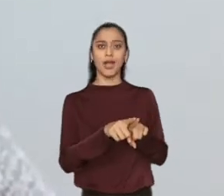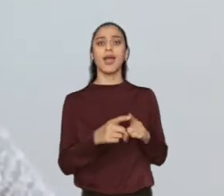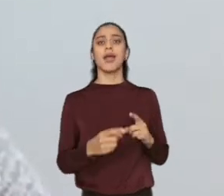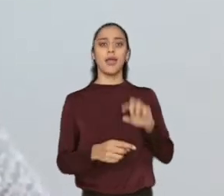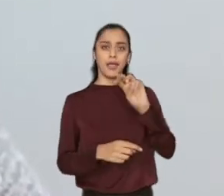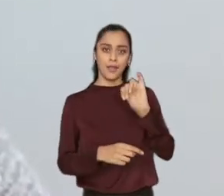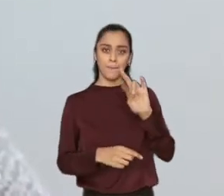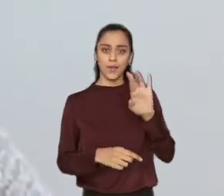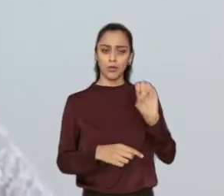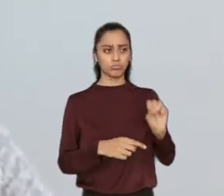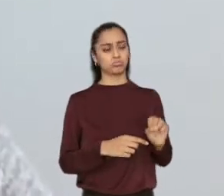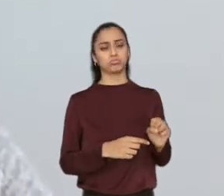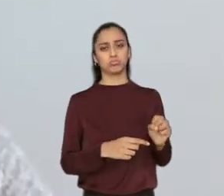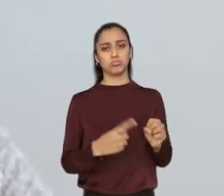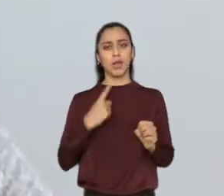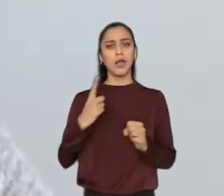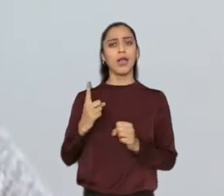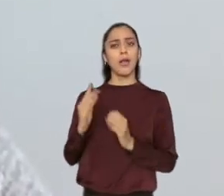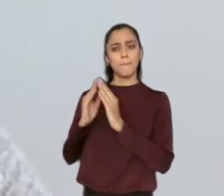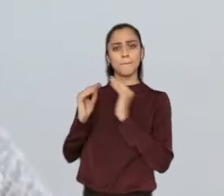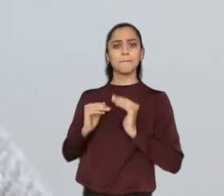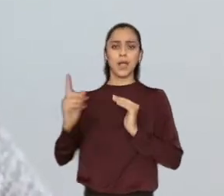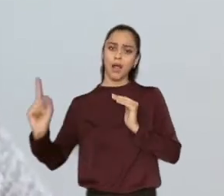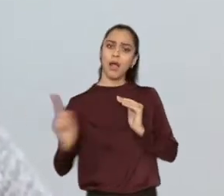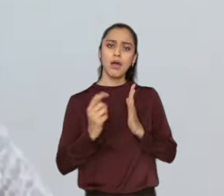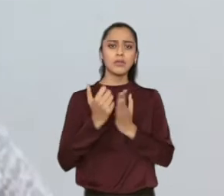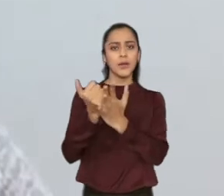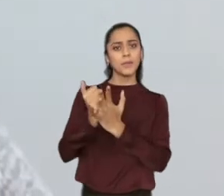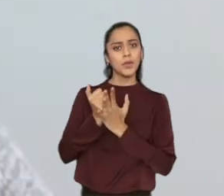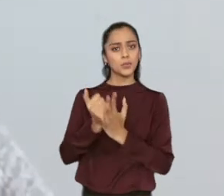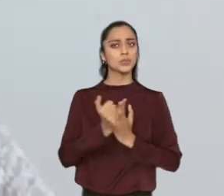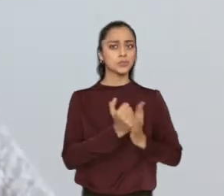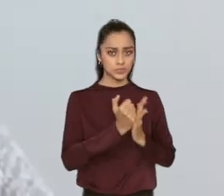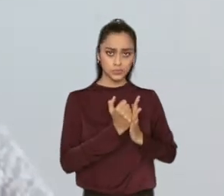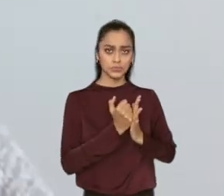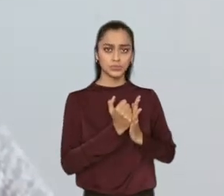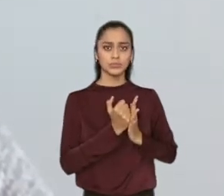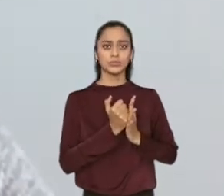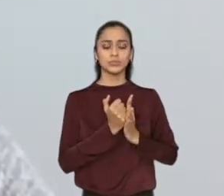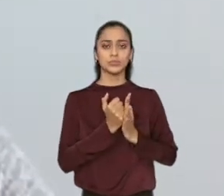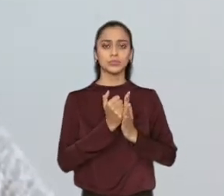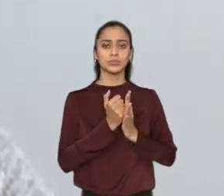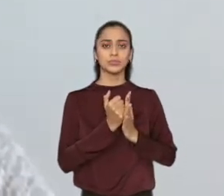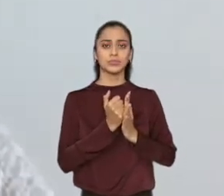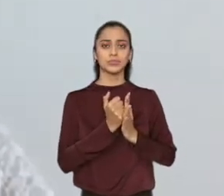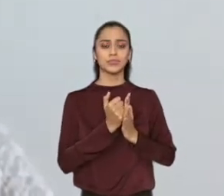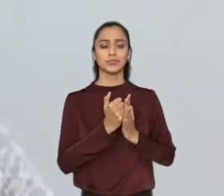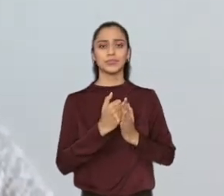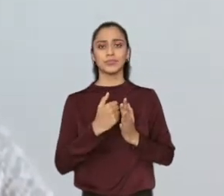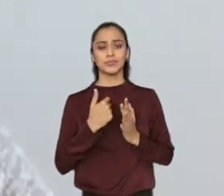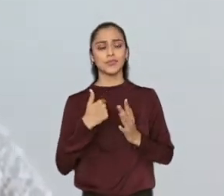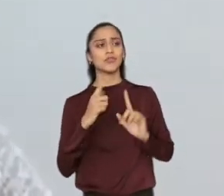Miró. Y ella vino a mi casa, me ayudó en todo. Y entonces